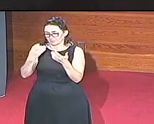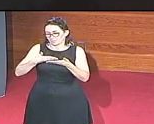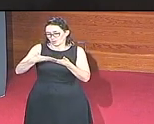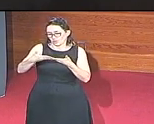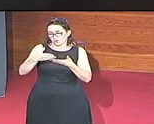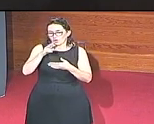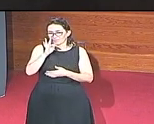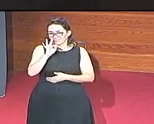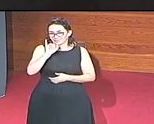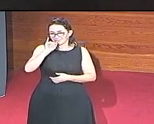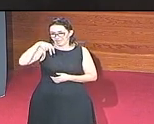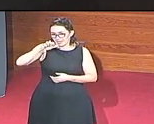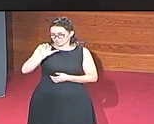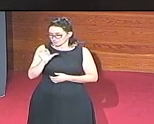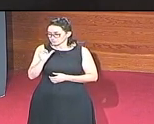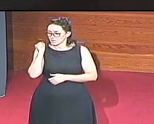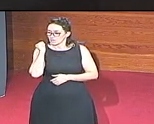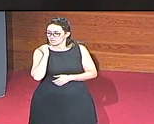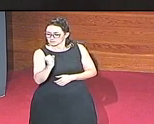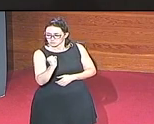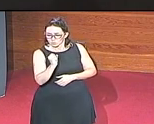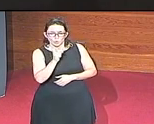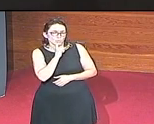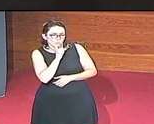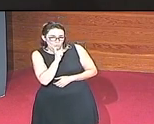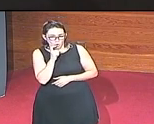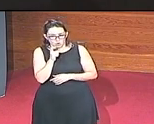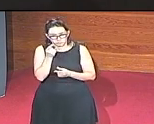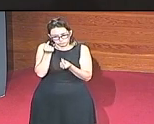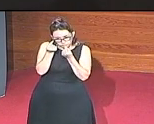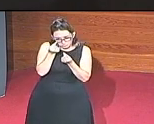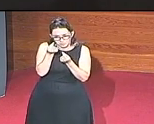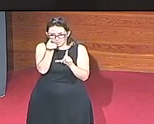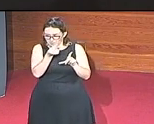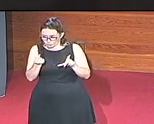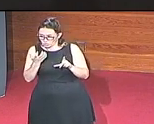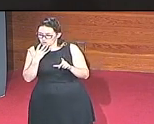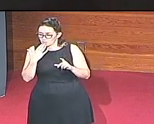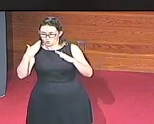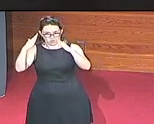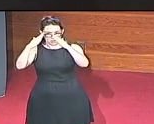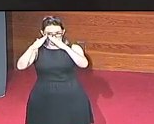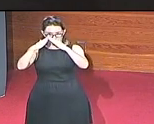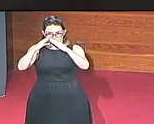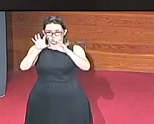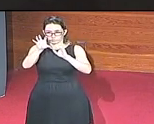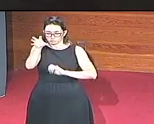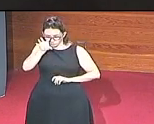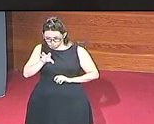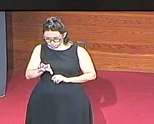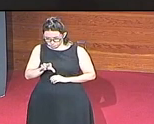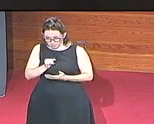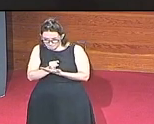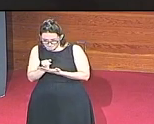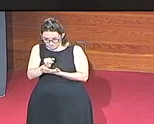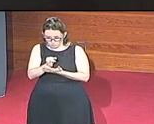times como se produjo un asesinato es la primera página pues tienen la casa y luego tienen un plano para hacer la trayectoria que siguieron los